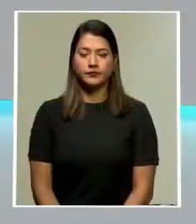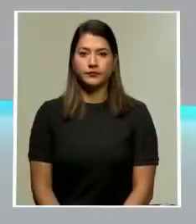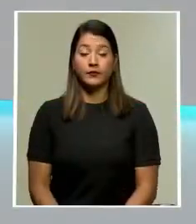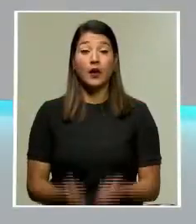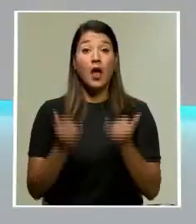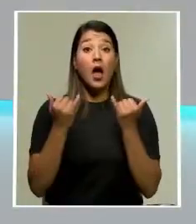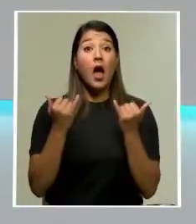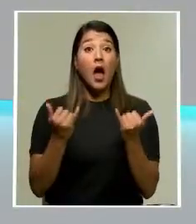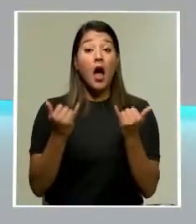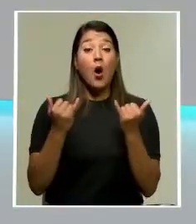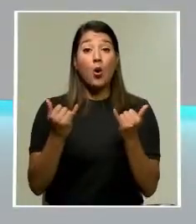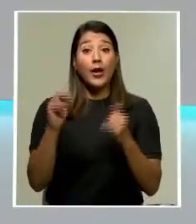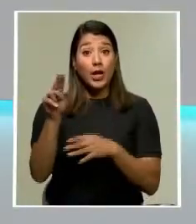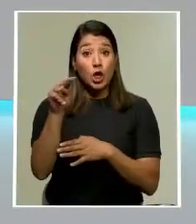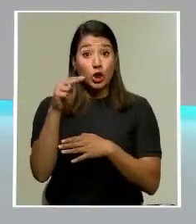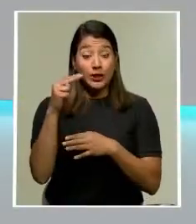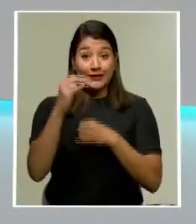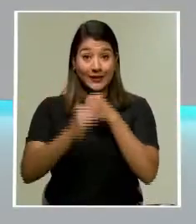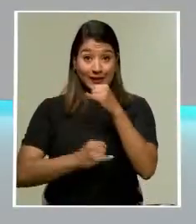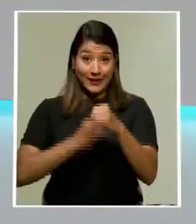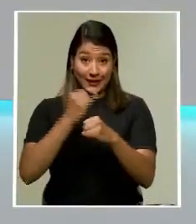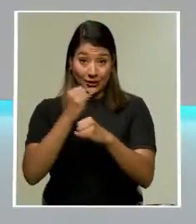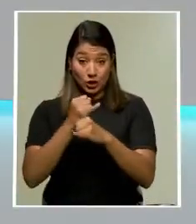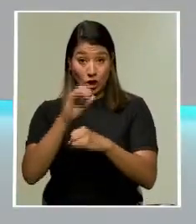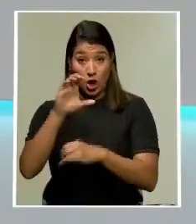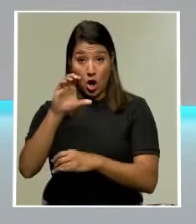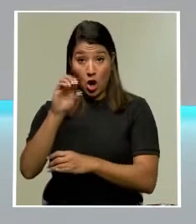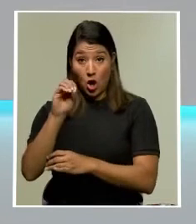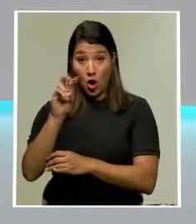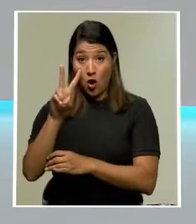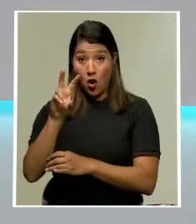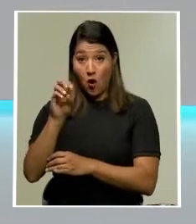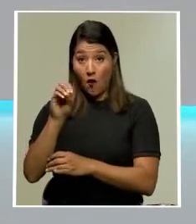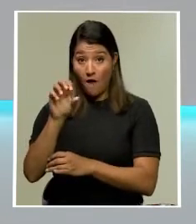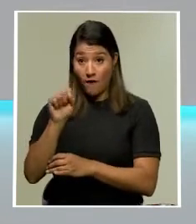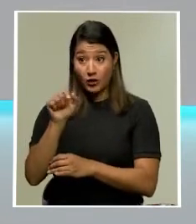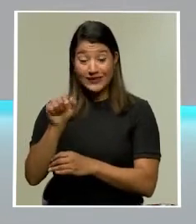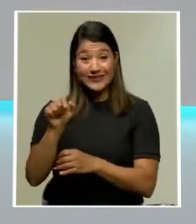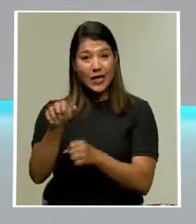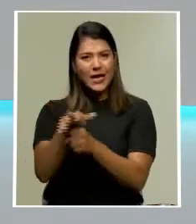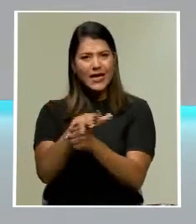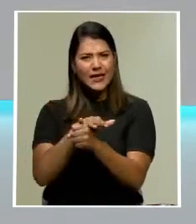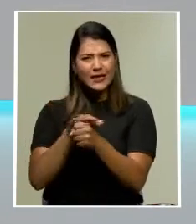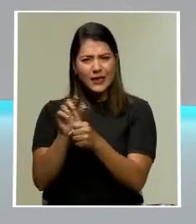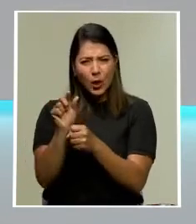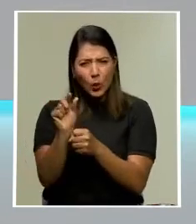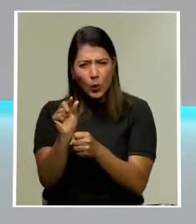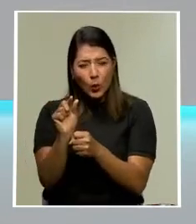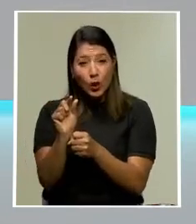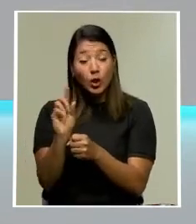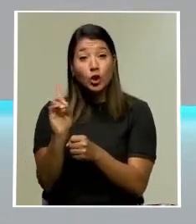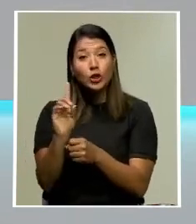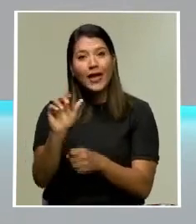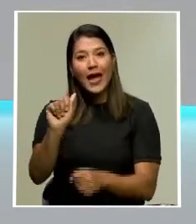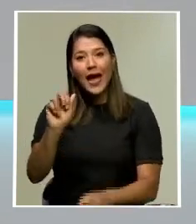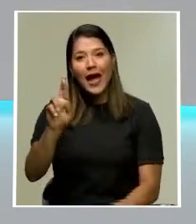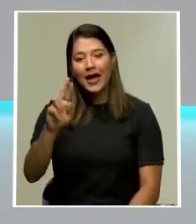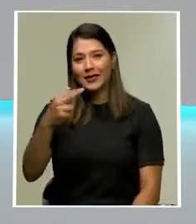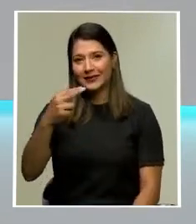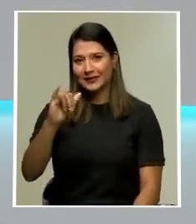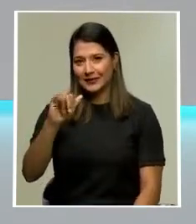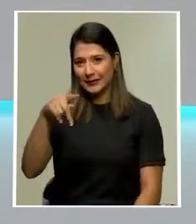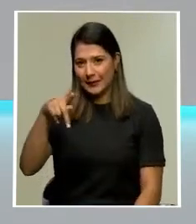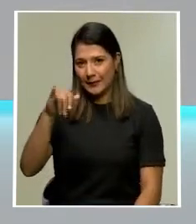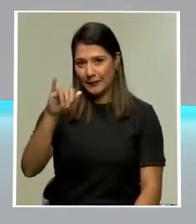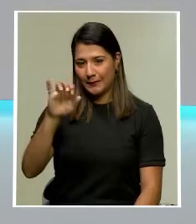Vamos ahora a una noticia del mundo. Cobos es una de las islas más pequeñas del archipiélago de las Azores y un